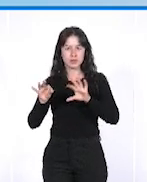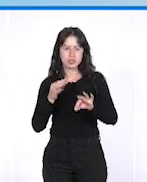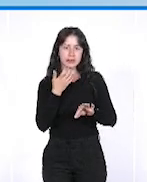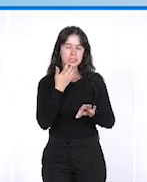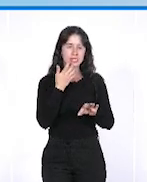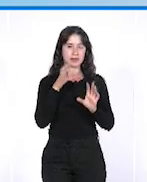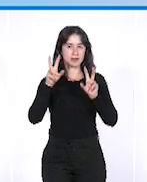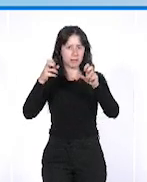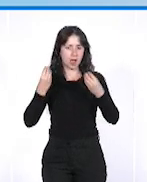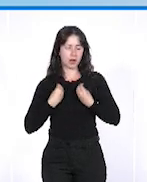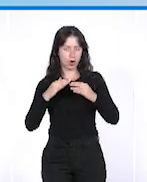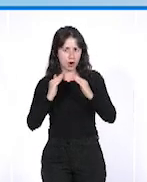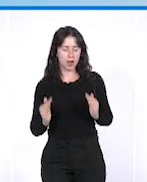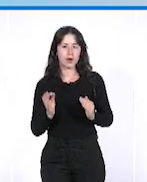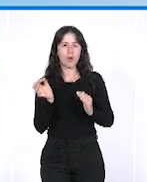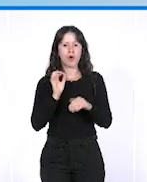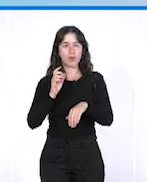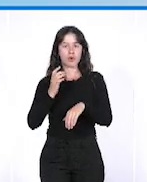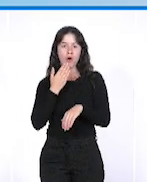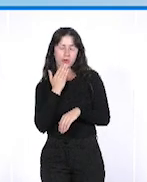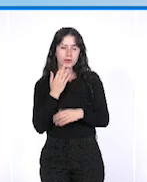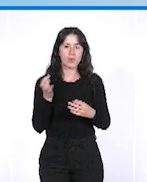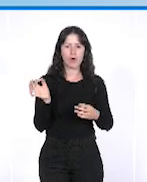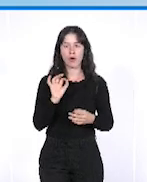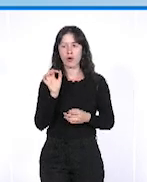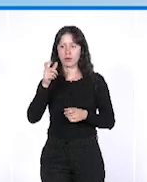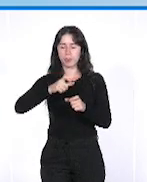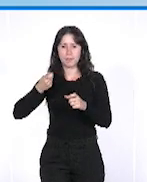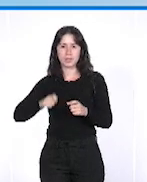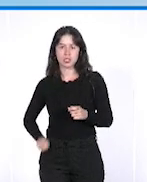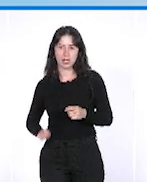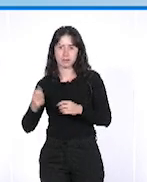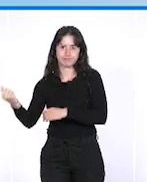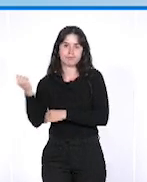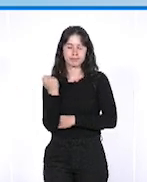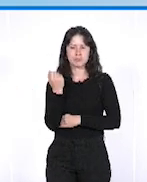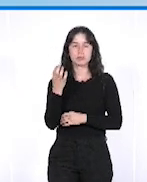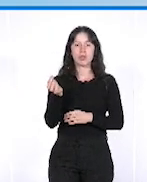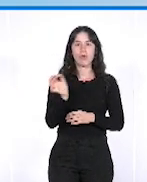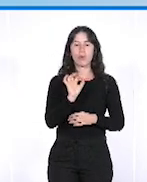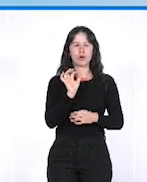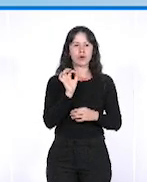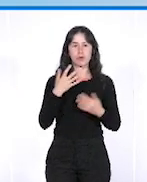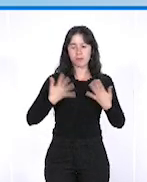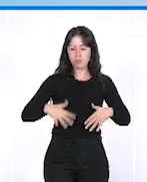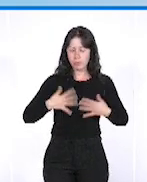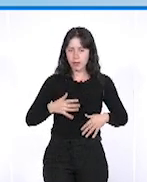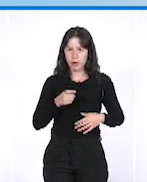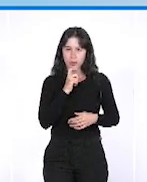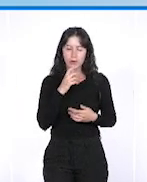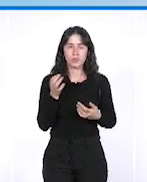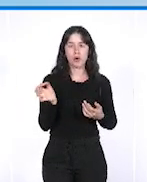Qué hacer en su tiempo libre decisiones sobre los profesionales que prestan apoyo decisiones sobre qué ponerse cuándo cortarse el